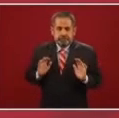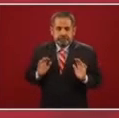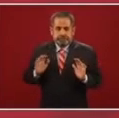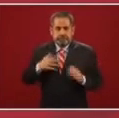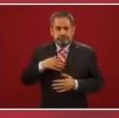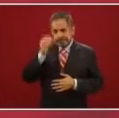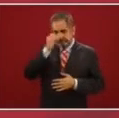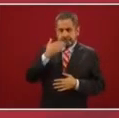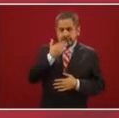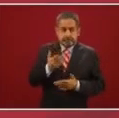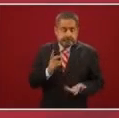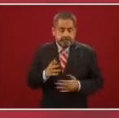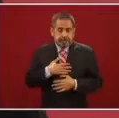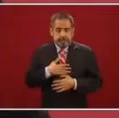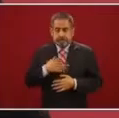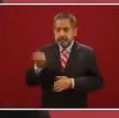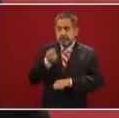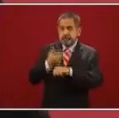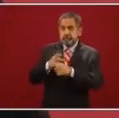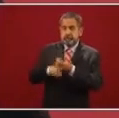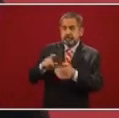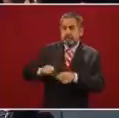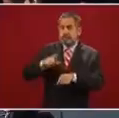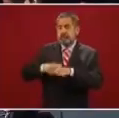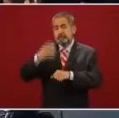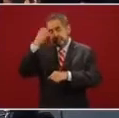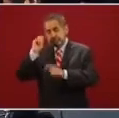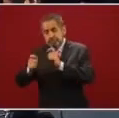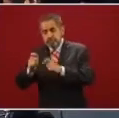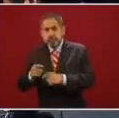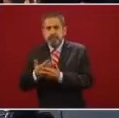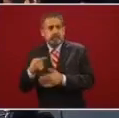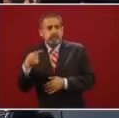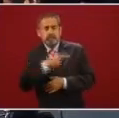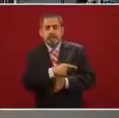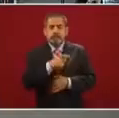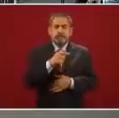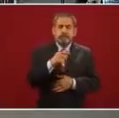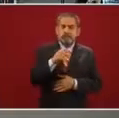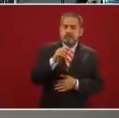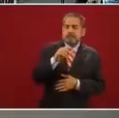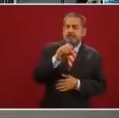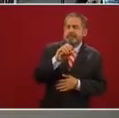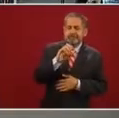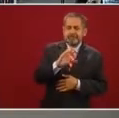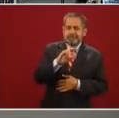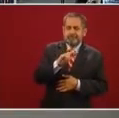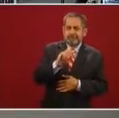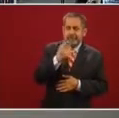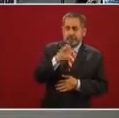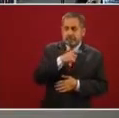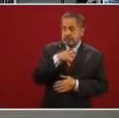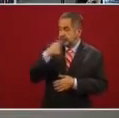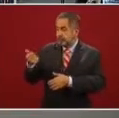podría decir, y la Secretaría de Gobernación trabaja con expertos. ¿Están esperando que la Comisión Nacional de Derechos Humanos recule a su recomendación que ya